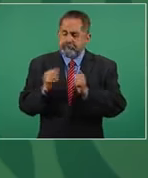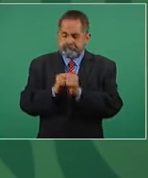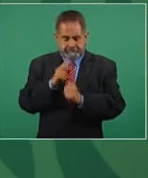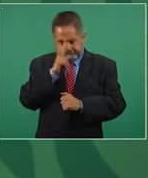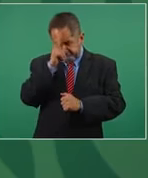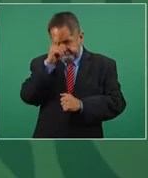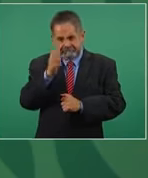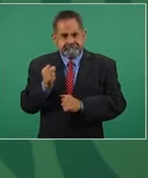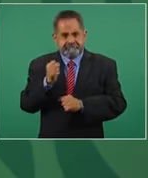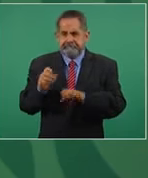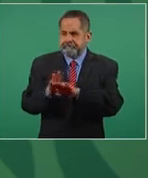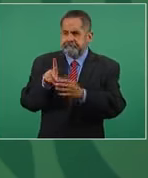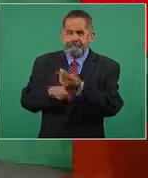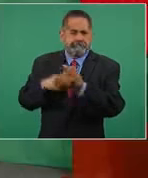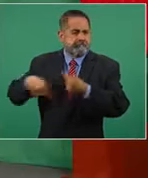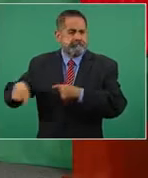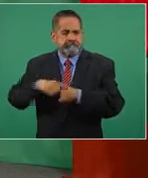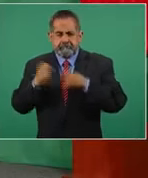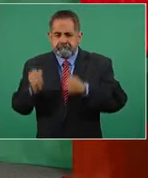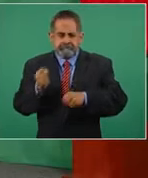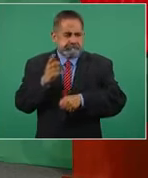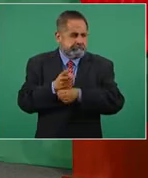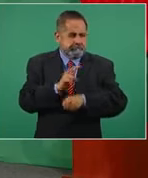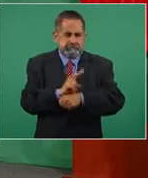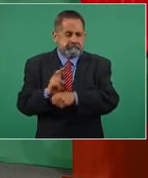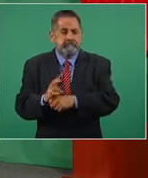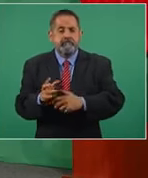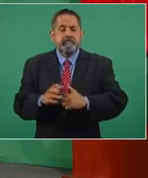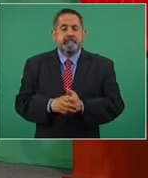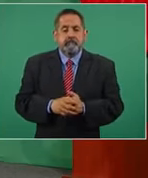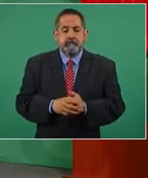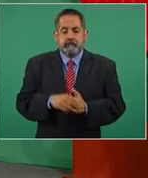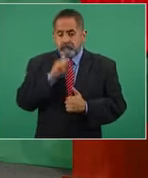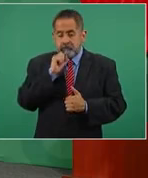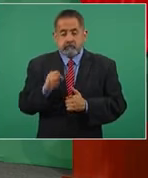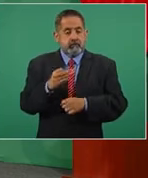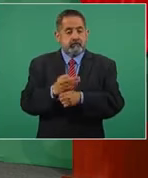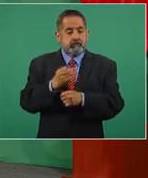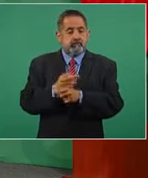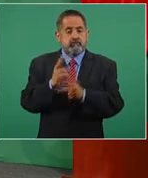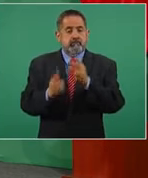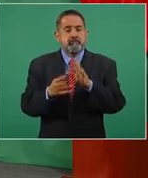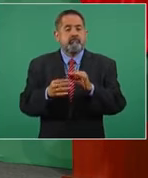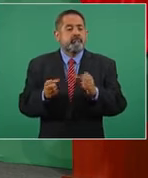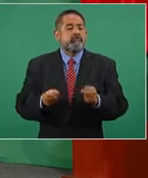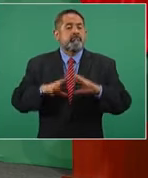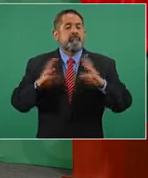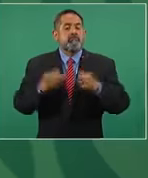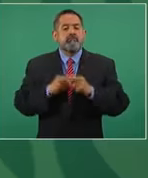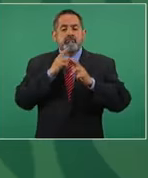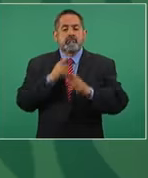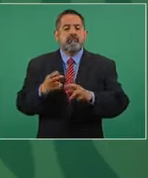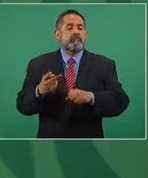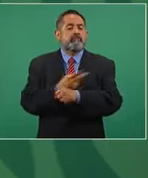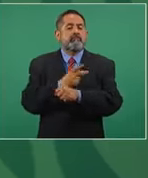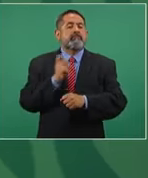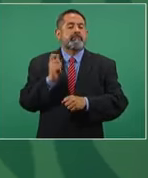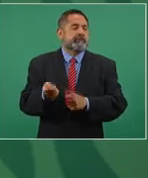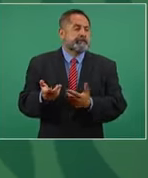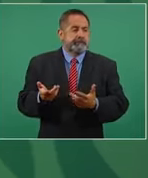en el Gabinete de Seguridad. Y enseguida vamos a hablar de las cifras de los resultados que